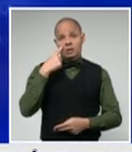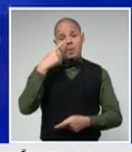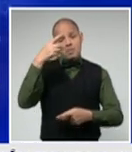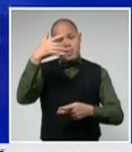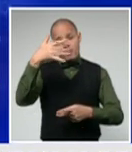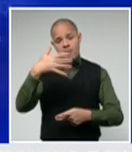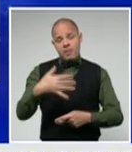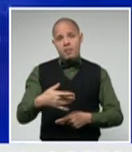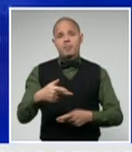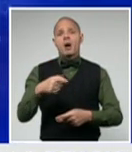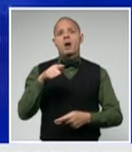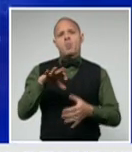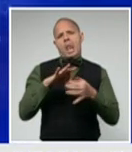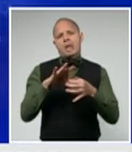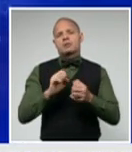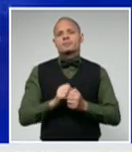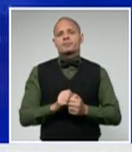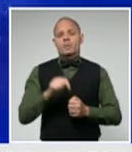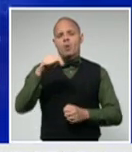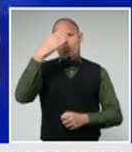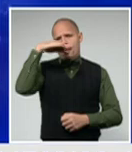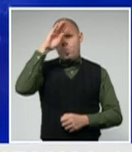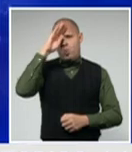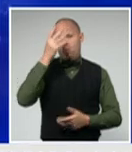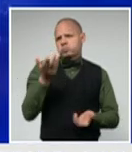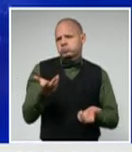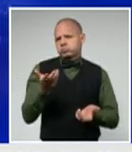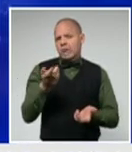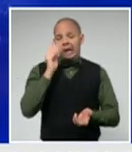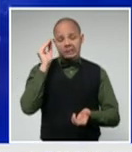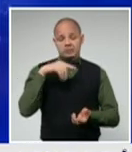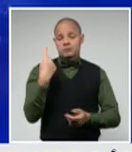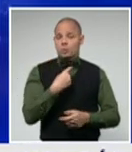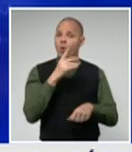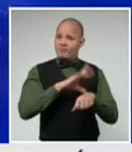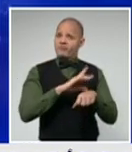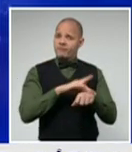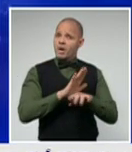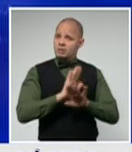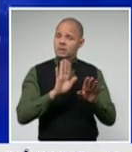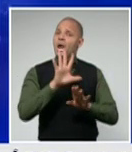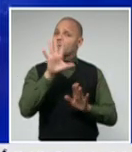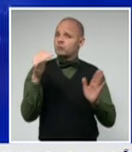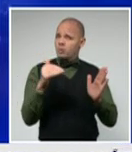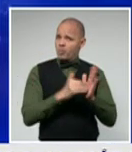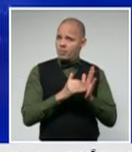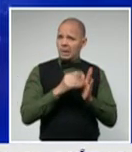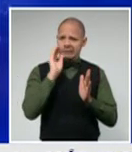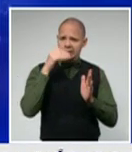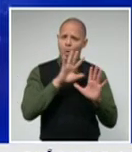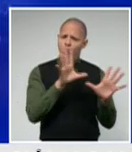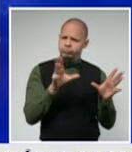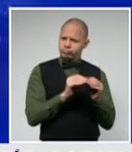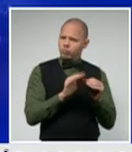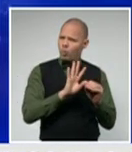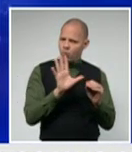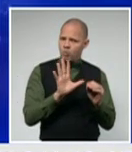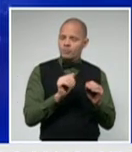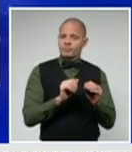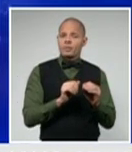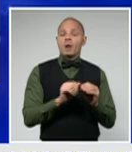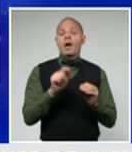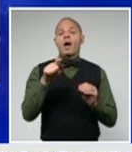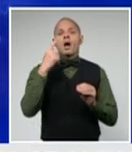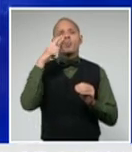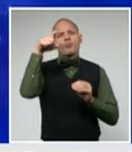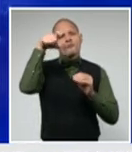casos. Cuba, con los 5.780 personas que se han diagnosticado con la enfermedad, pues ocupa el